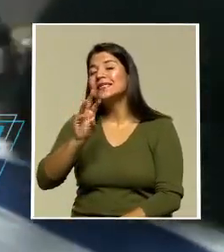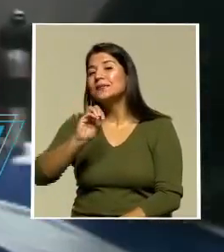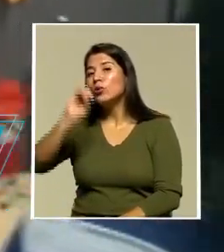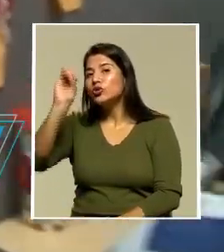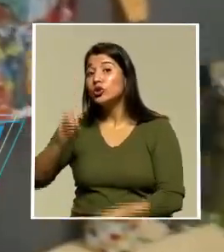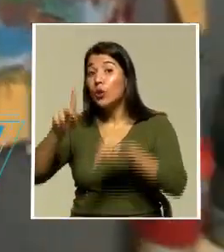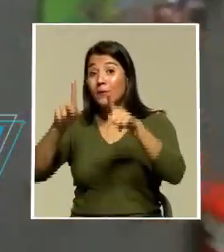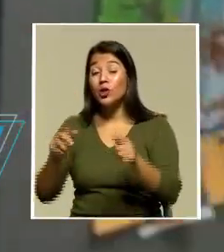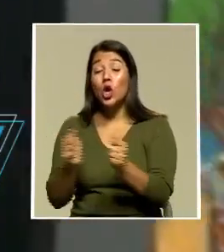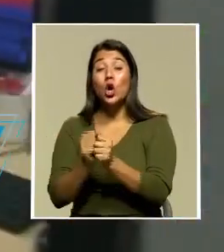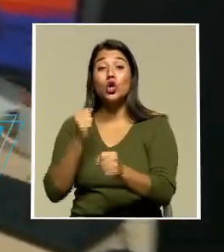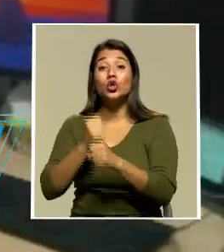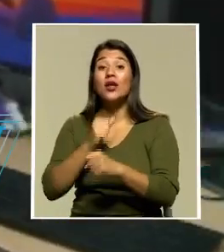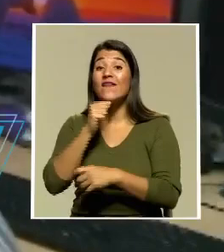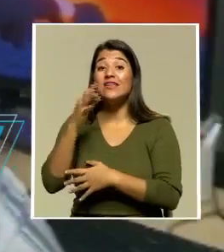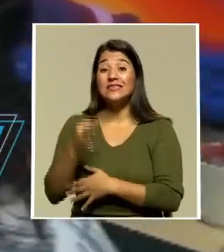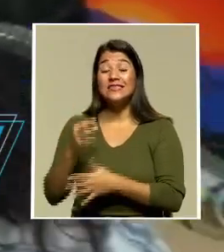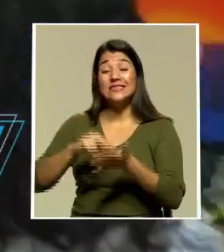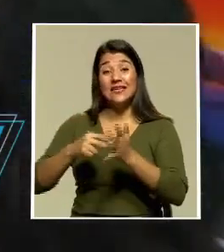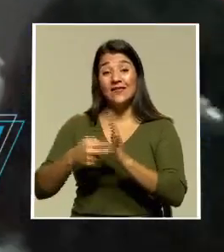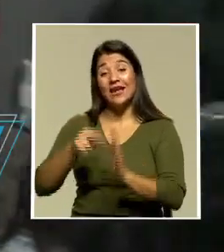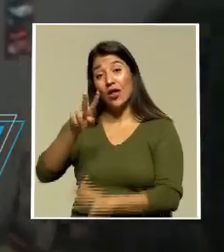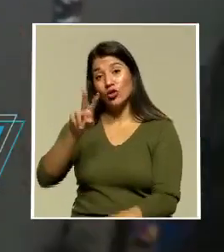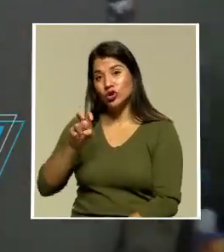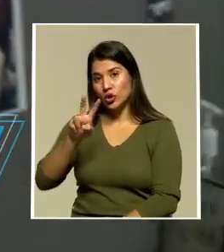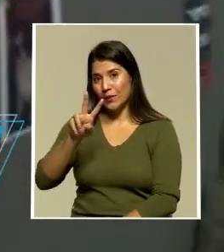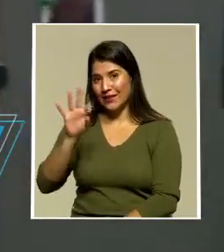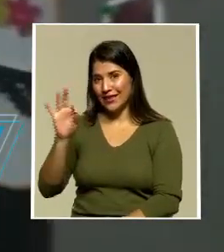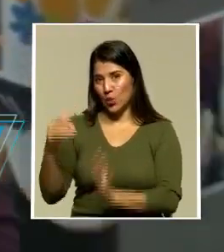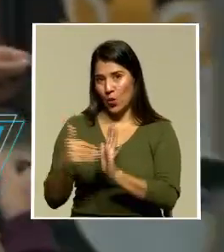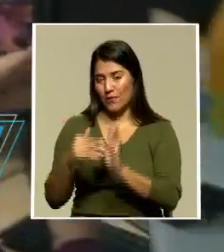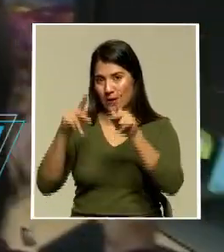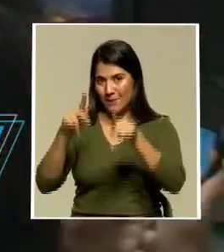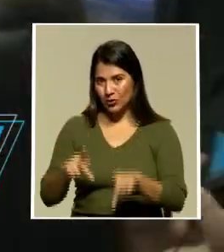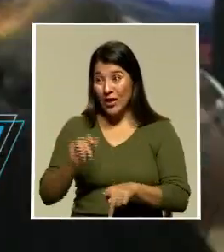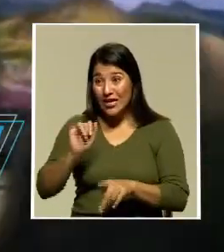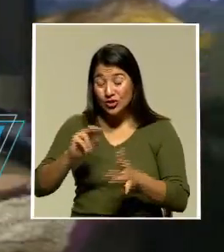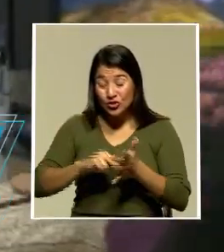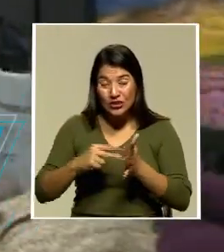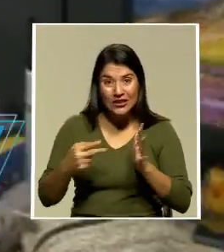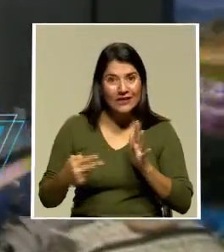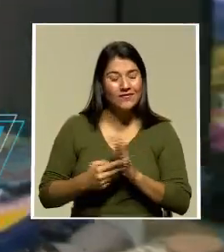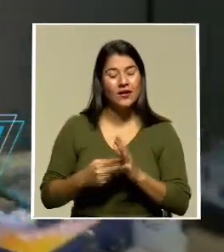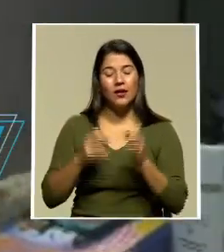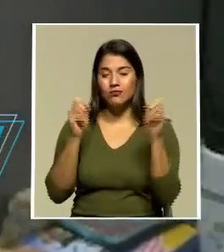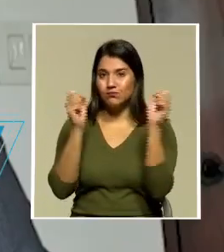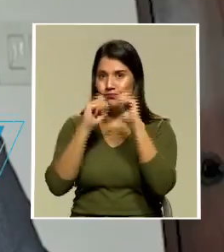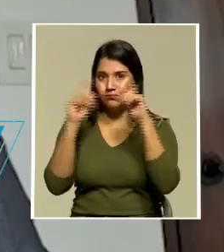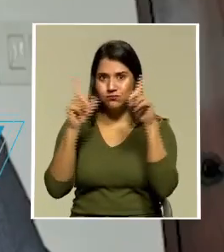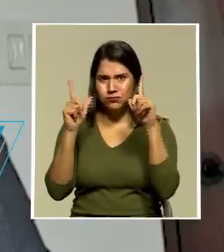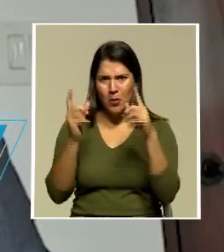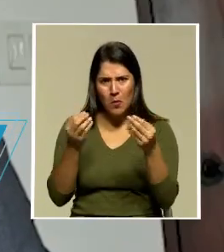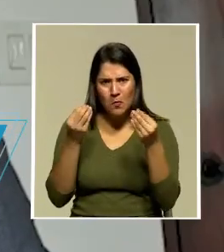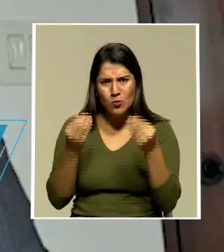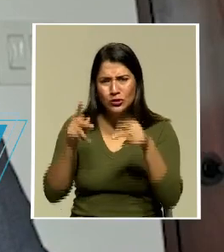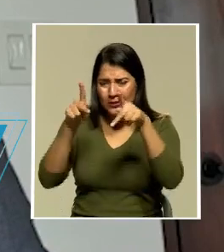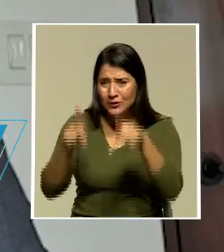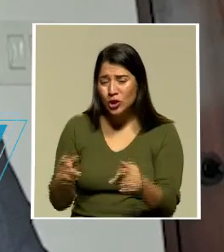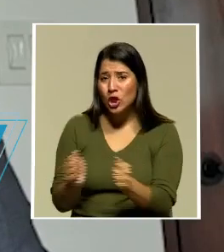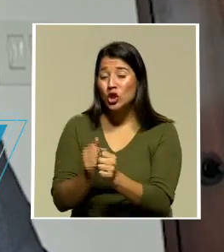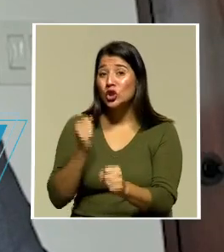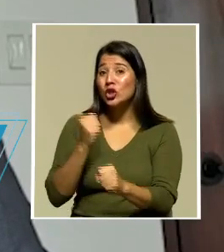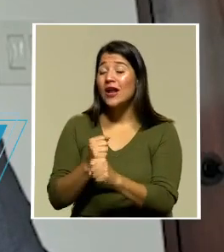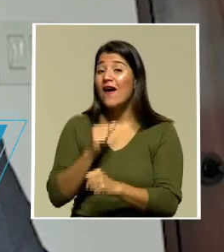a 929,000 personas. Esa es una cifra alarmantemente alta y es un claro